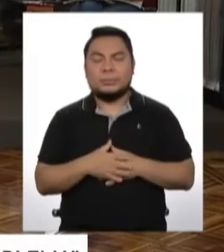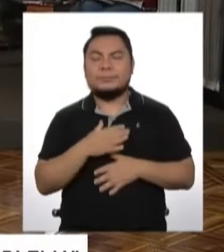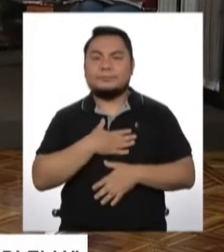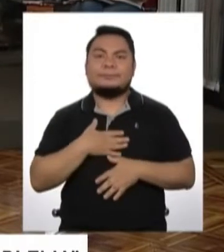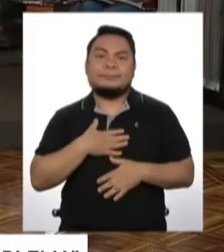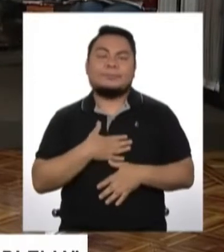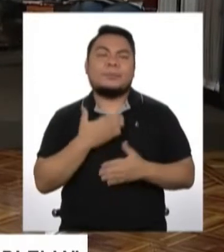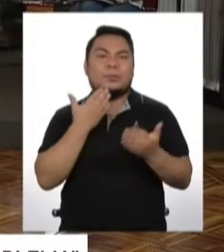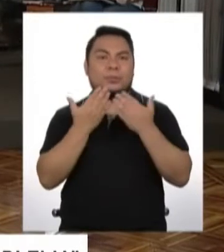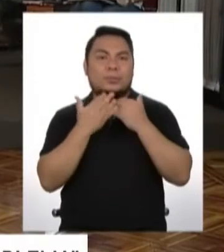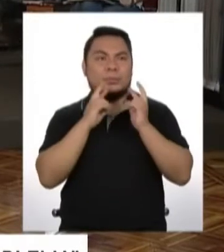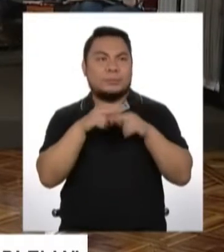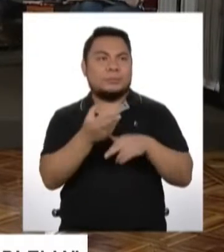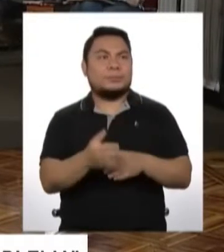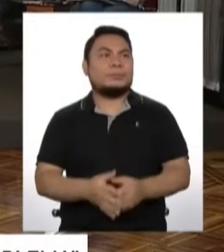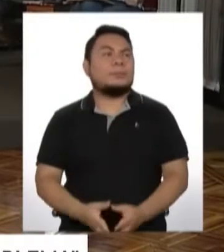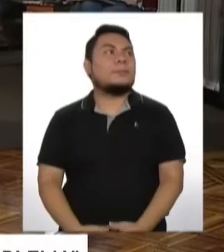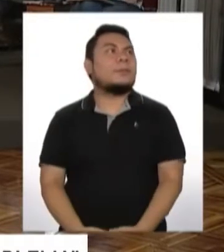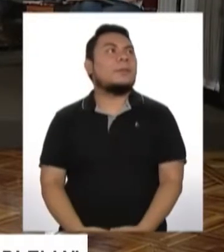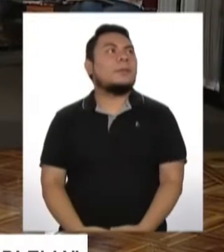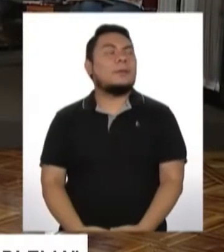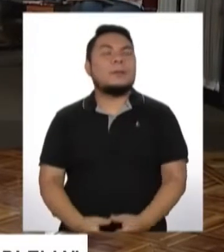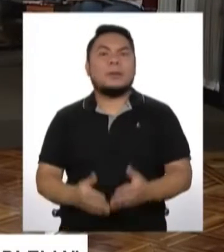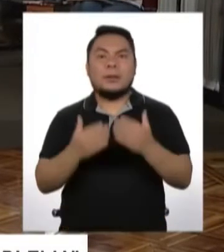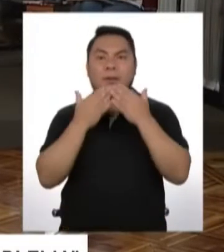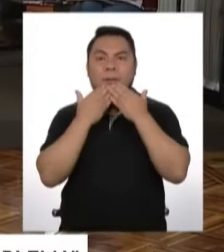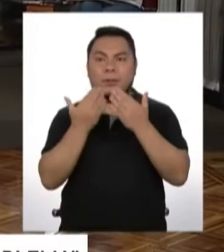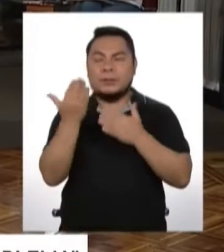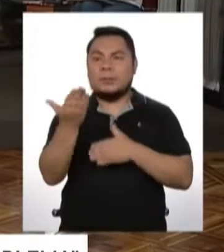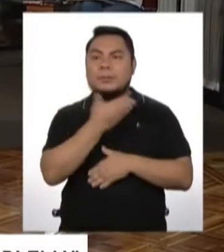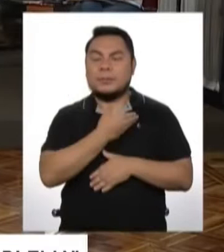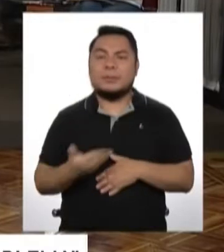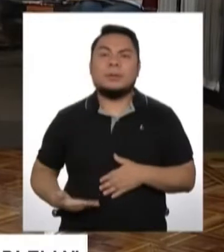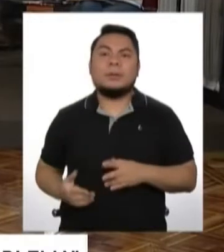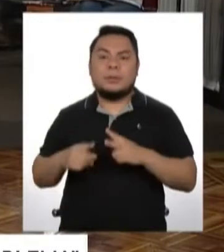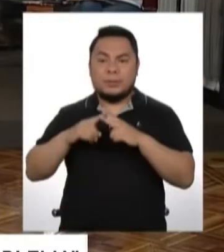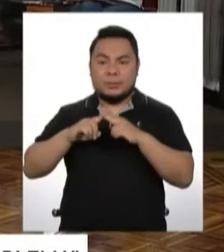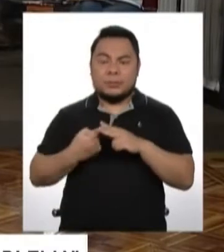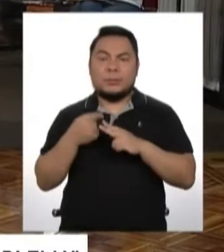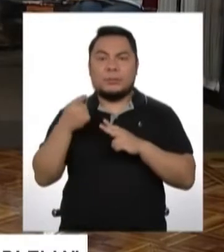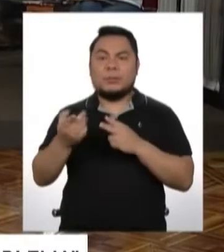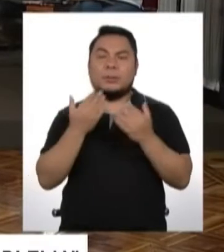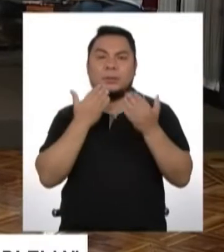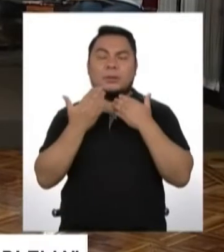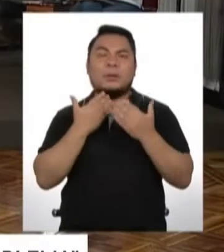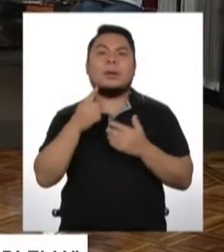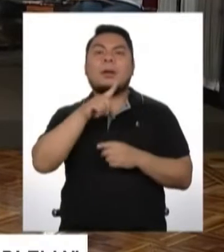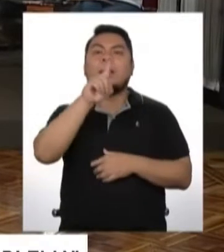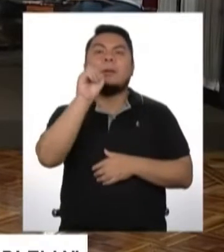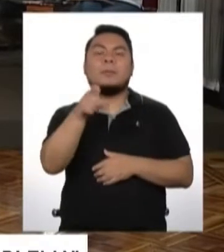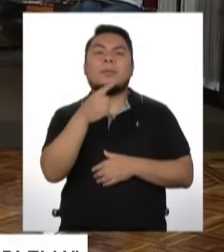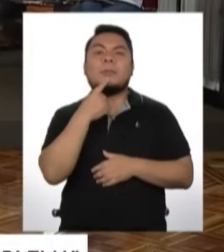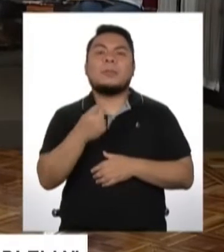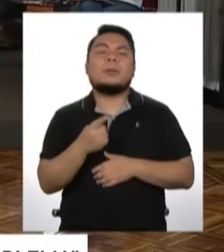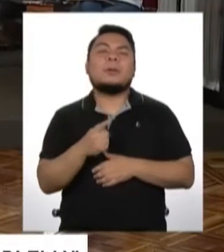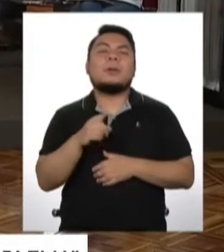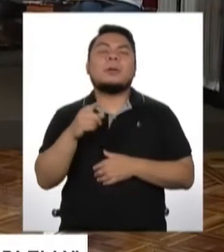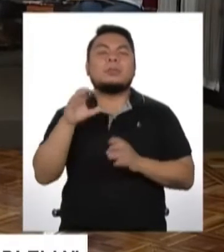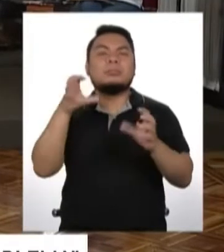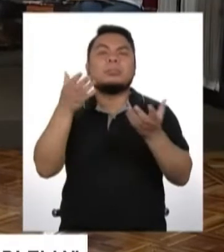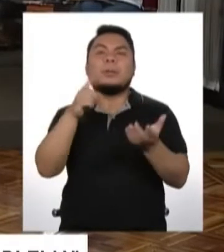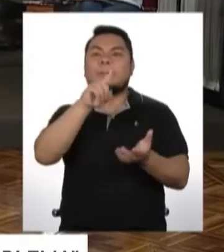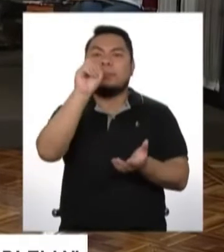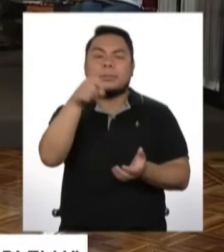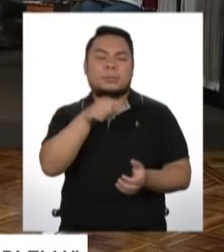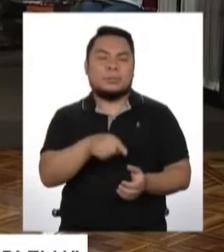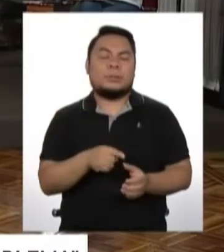con los ministros para poder resolverlas. Gracias, señor presidente. Iniciamos entonces la ronda de preguntas virtuales. La primera